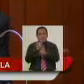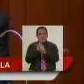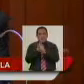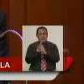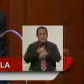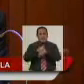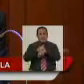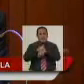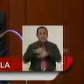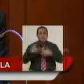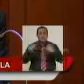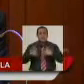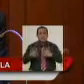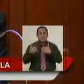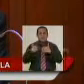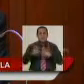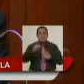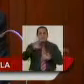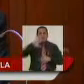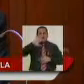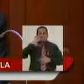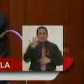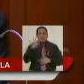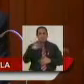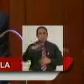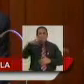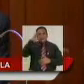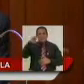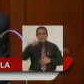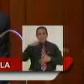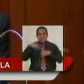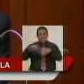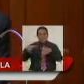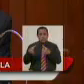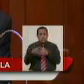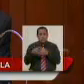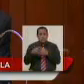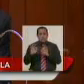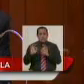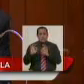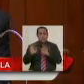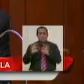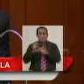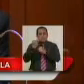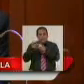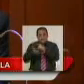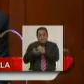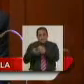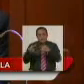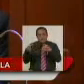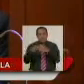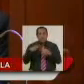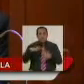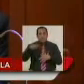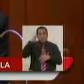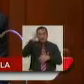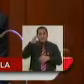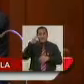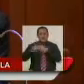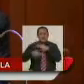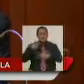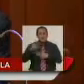rápida que ya cuenta con 5.000 efectivos y que se convierte en la reserva táctica de la Policía